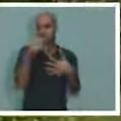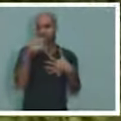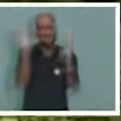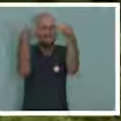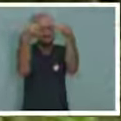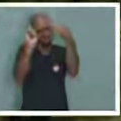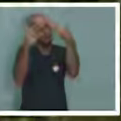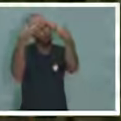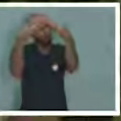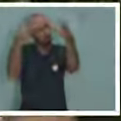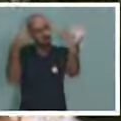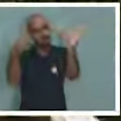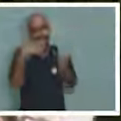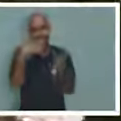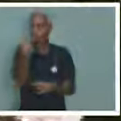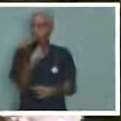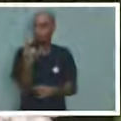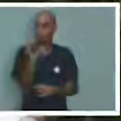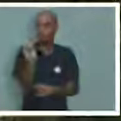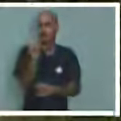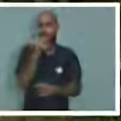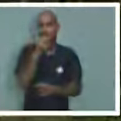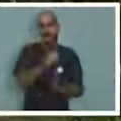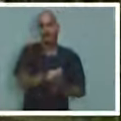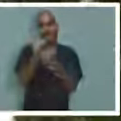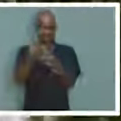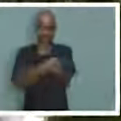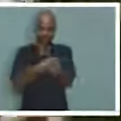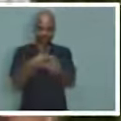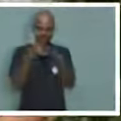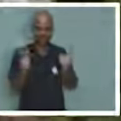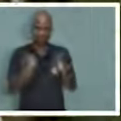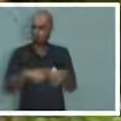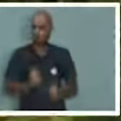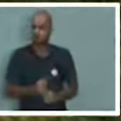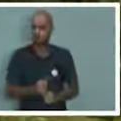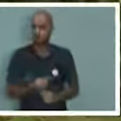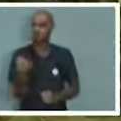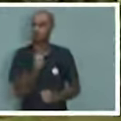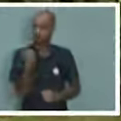espíritu conservador. Seamos hoy más que nunca cronistas de nuestro propio tiempo.